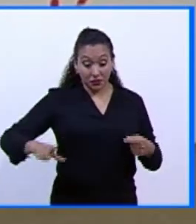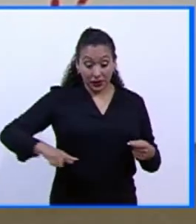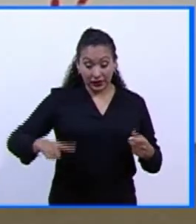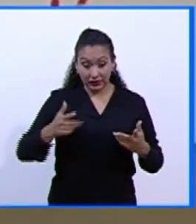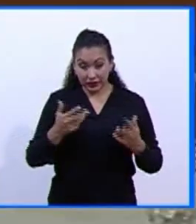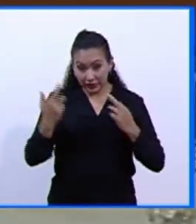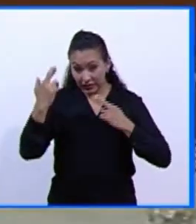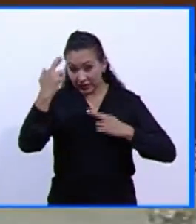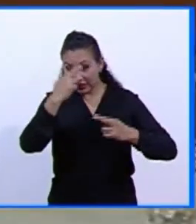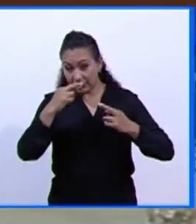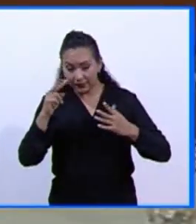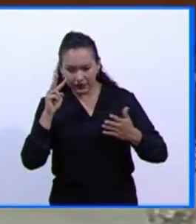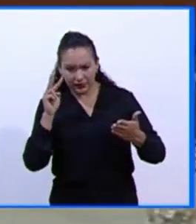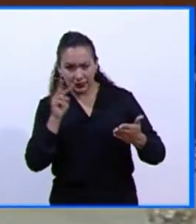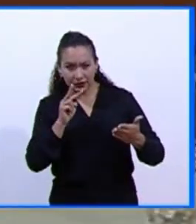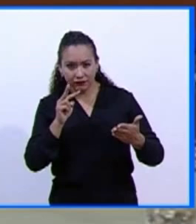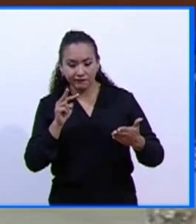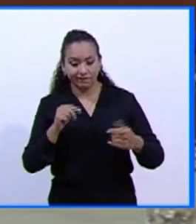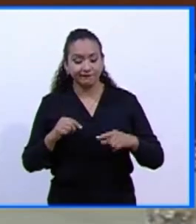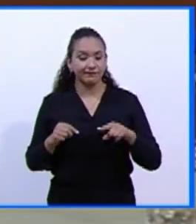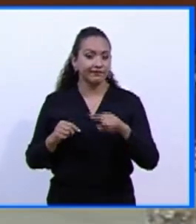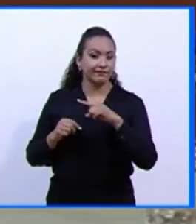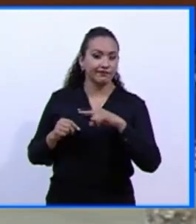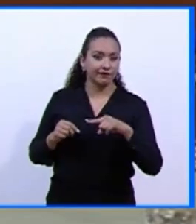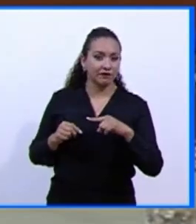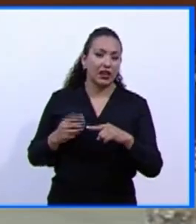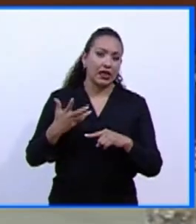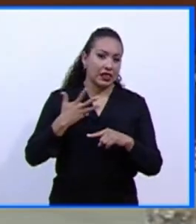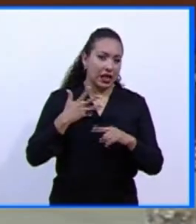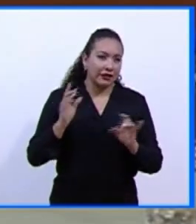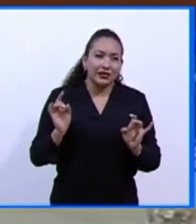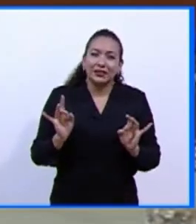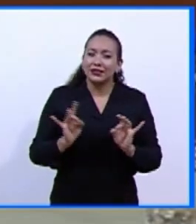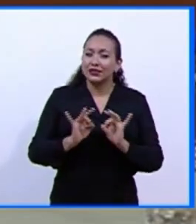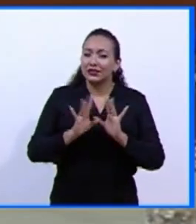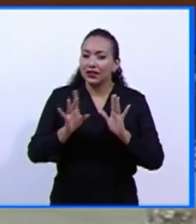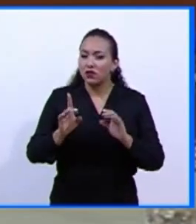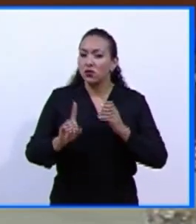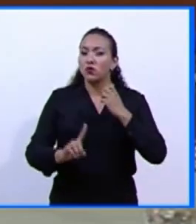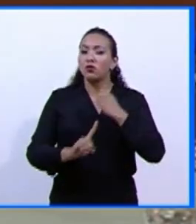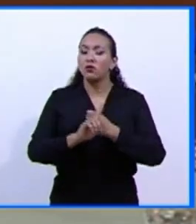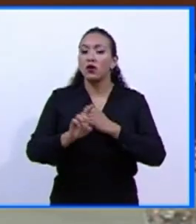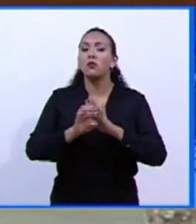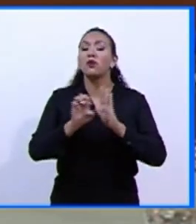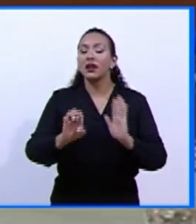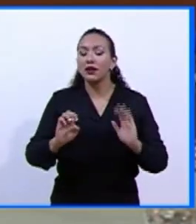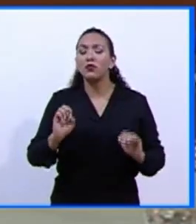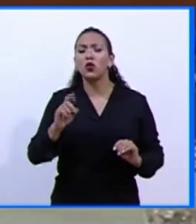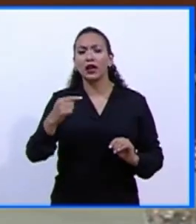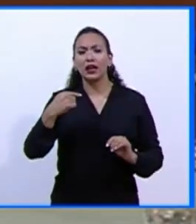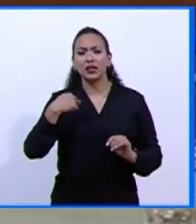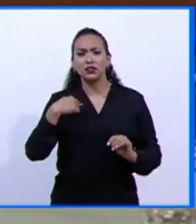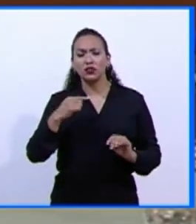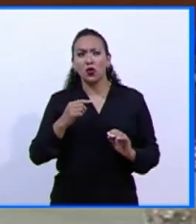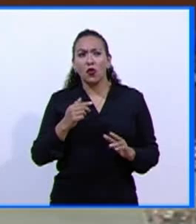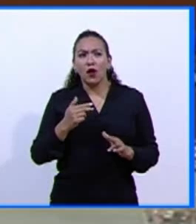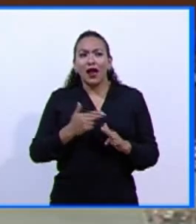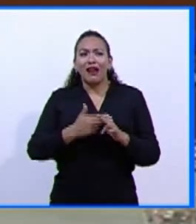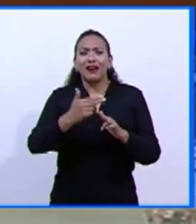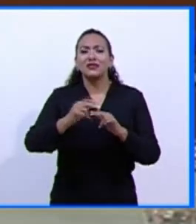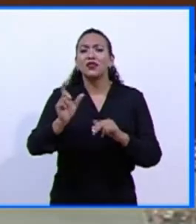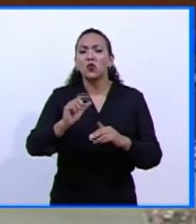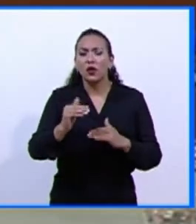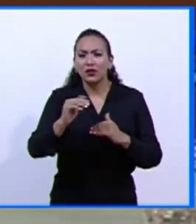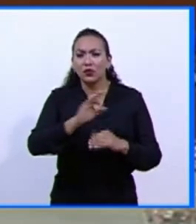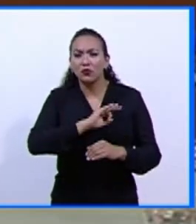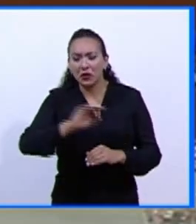sus pares tienen realmente en algunas ocasiones un conflicto sobre hasta dónde voy a recomendar la